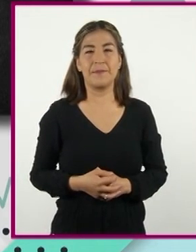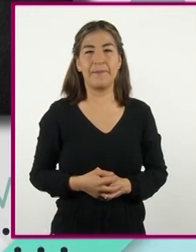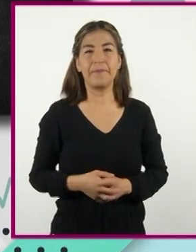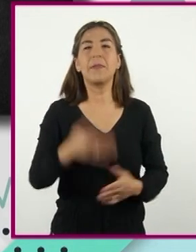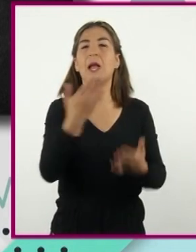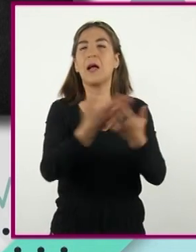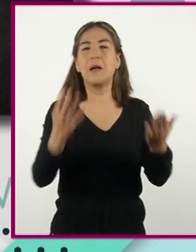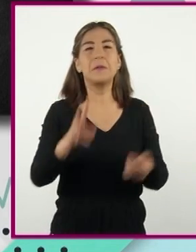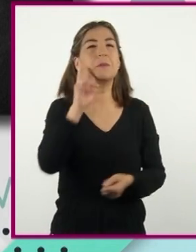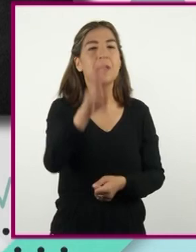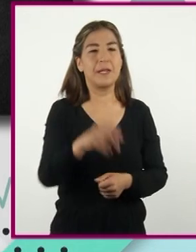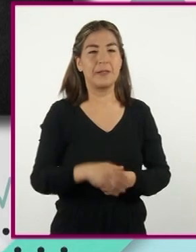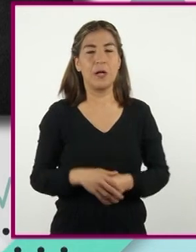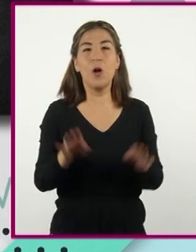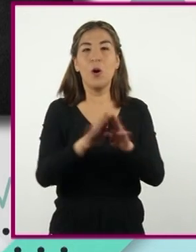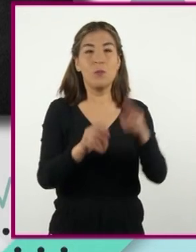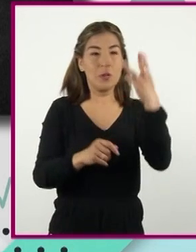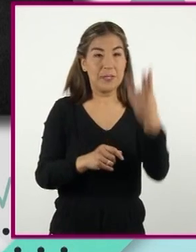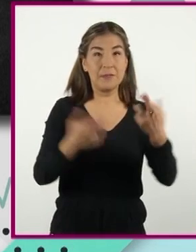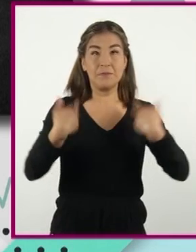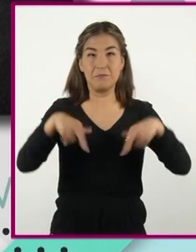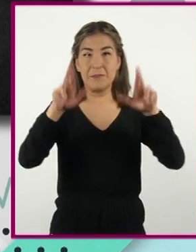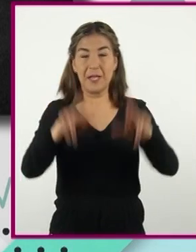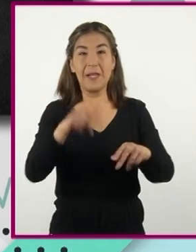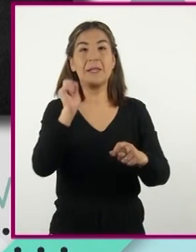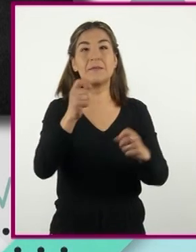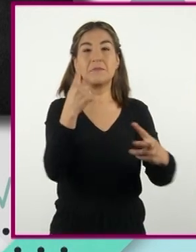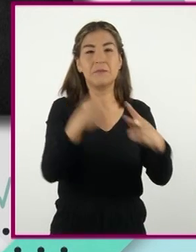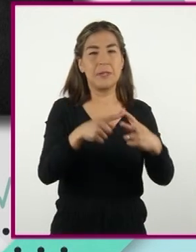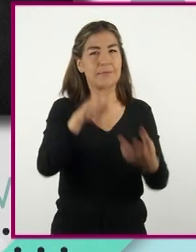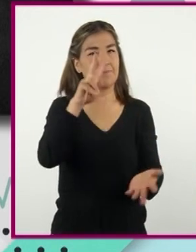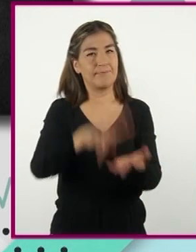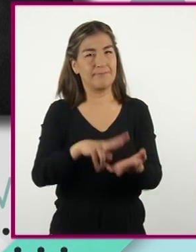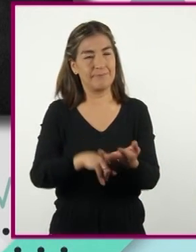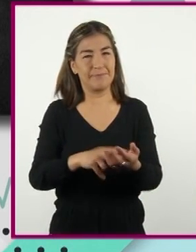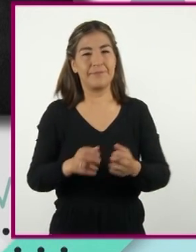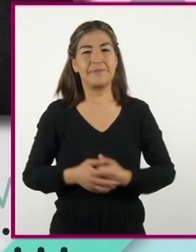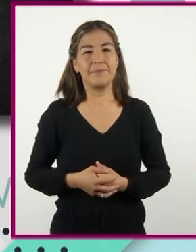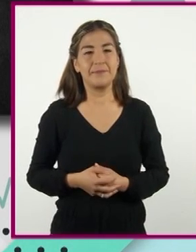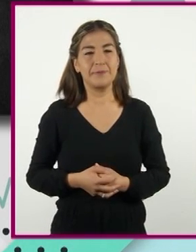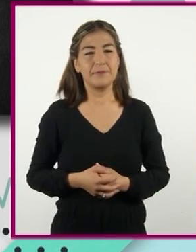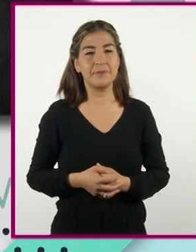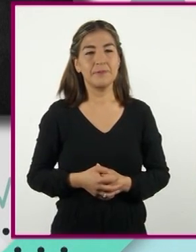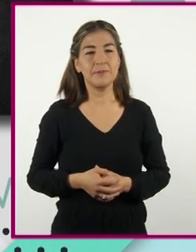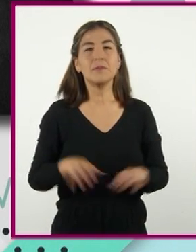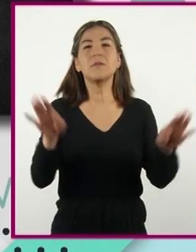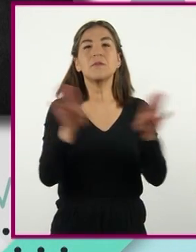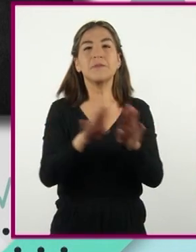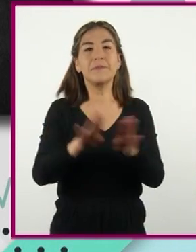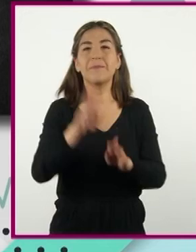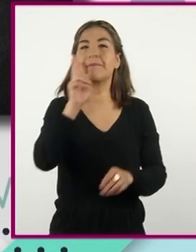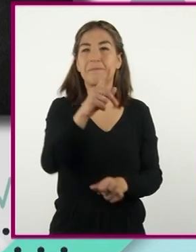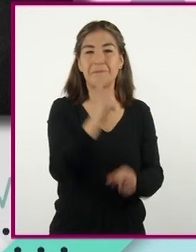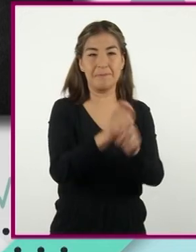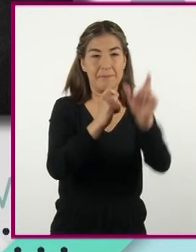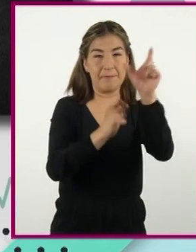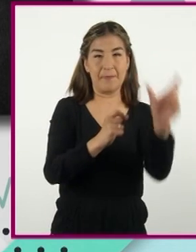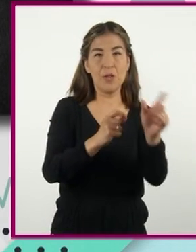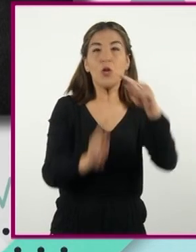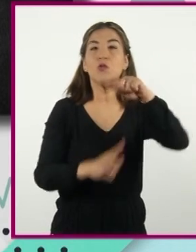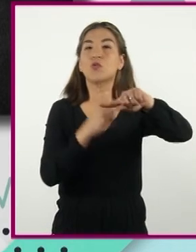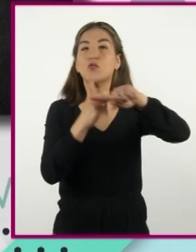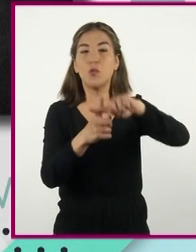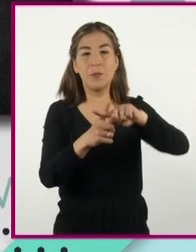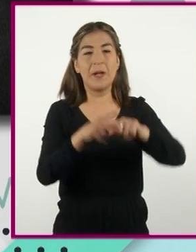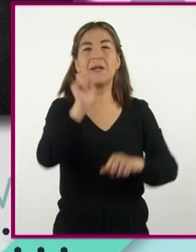Ahora veamos que las tres expresiones algebraicas son equivalentes. En la primera expresión algebraica podemos sumar los